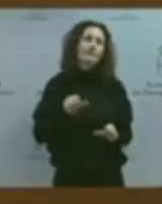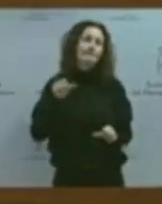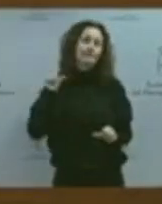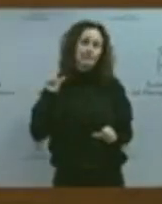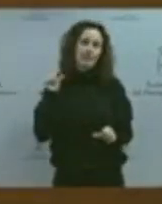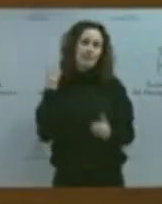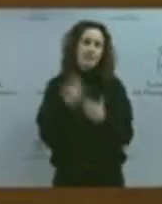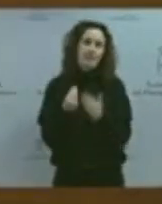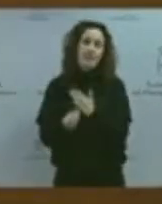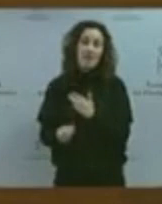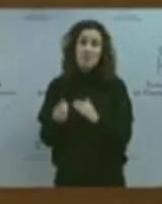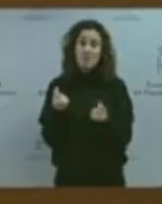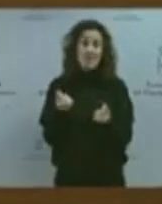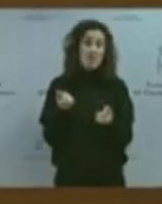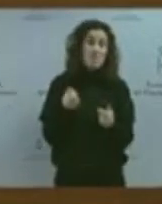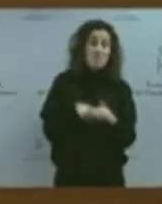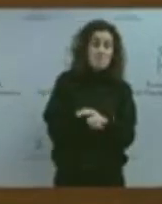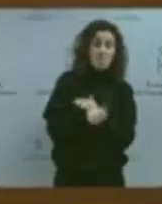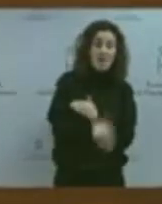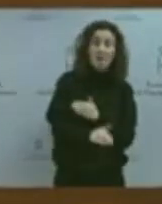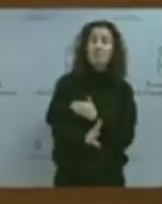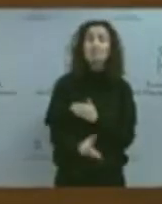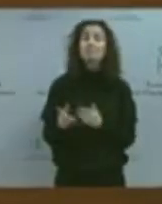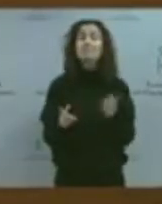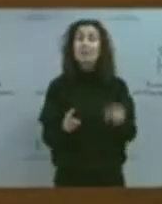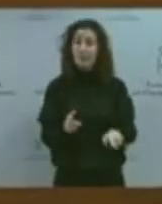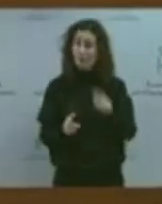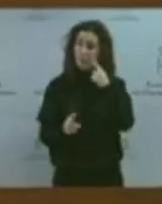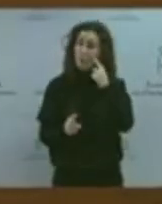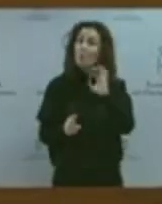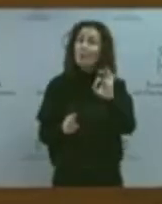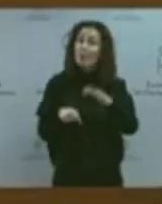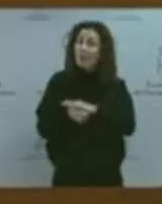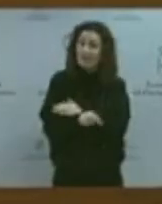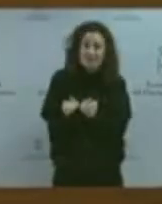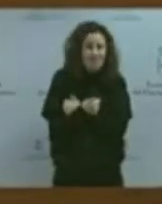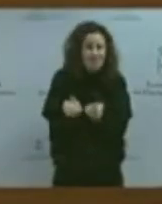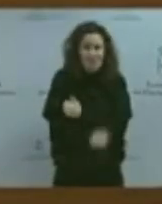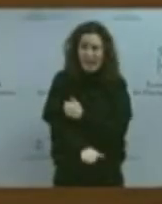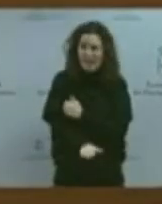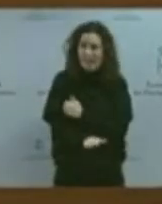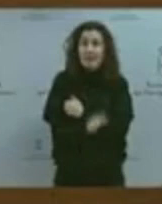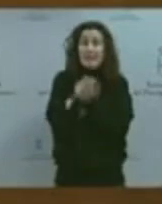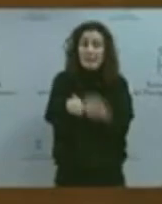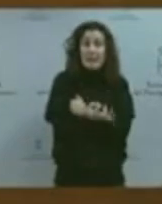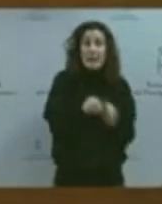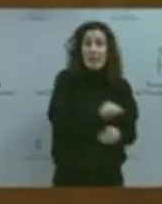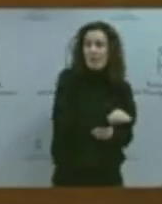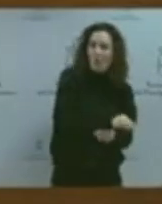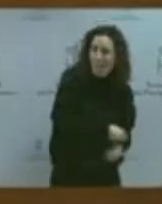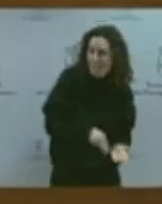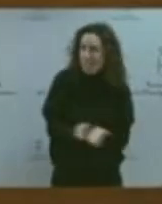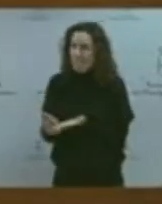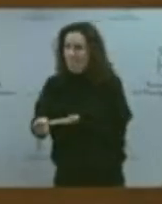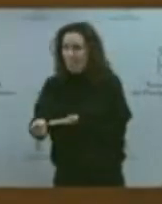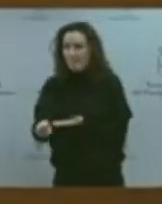dinero robado, que no se gestionó y que no se dedicó a lo que se tenía que dedicar. Por tanto, necesitamos, señora consejera, compromisos más firmes. Tiene que